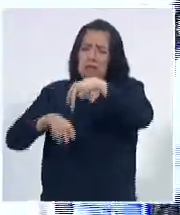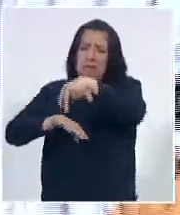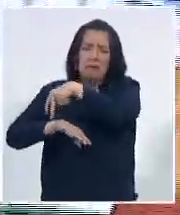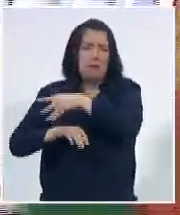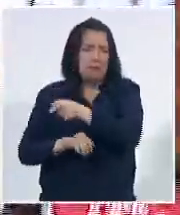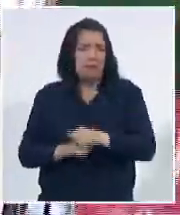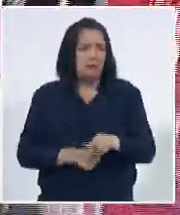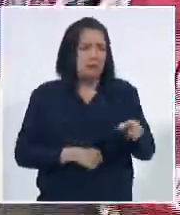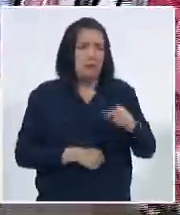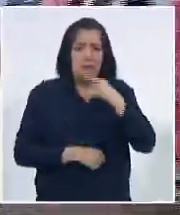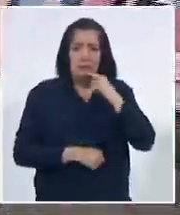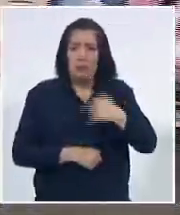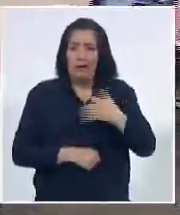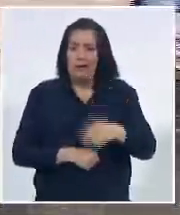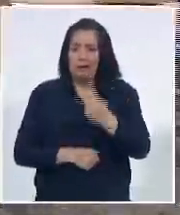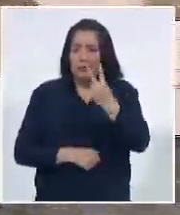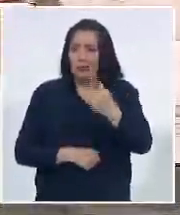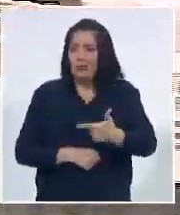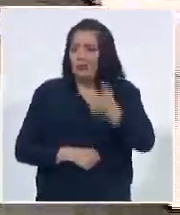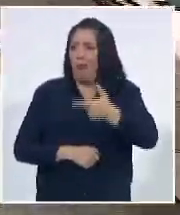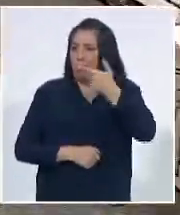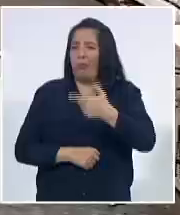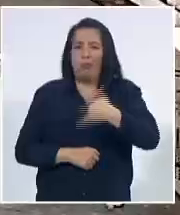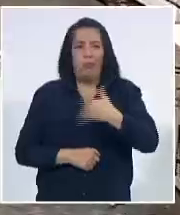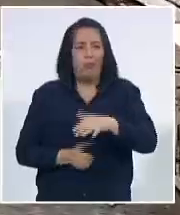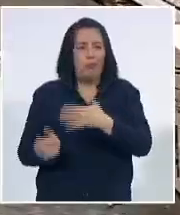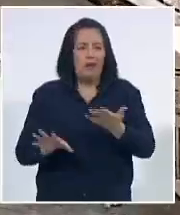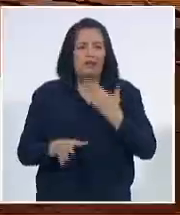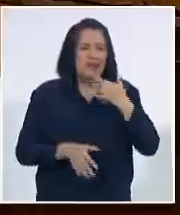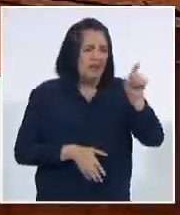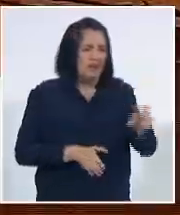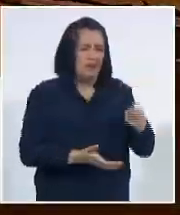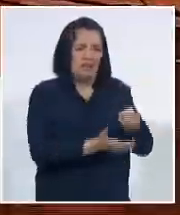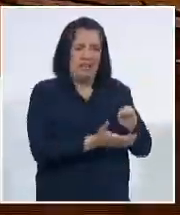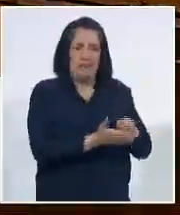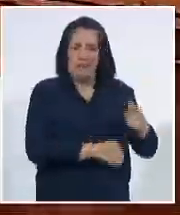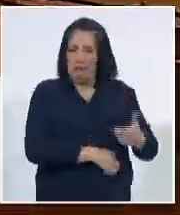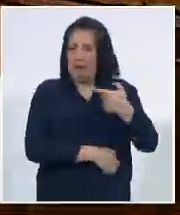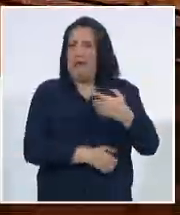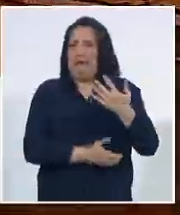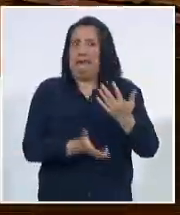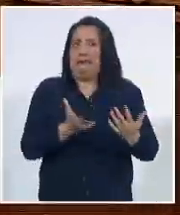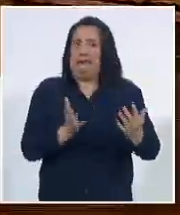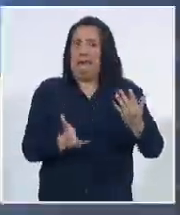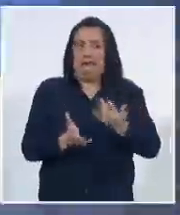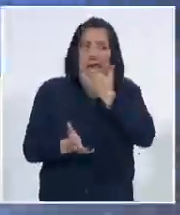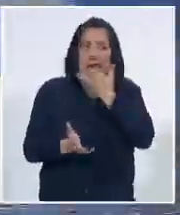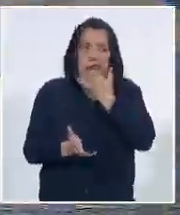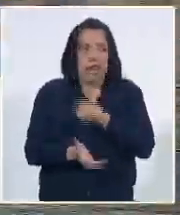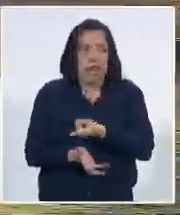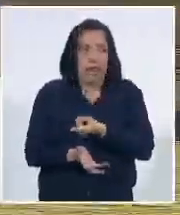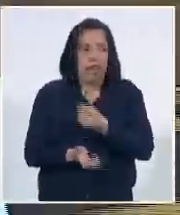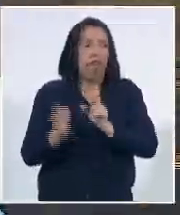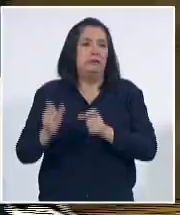Recibió dos balazos al cuerpo que acabaron con su vida en el acto de parte de un sicario que aparentemente se equivocó de objetivo.